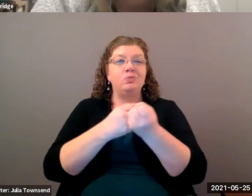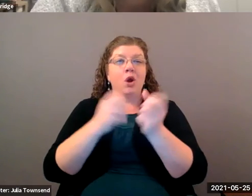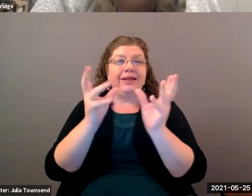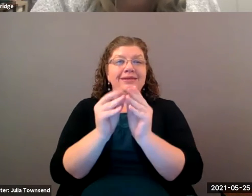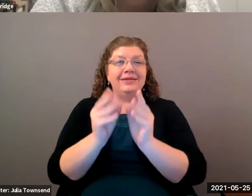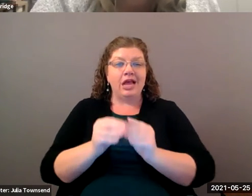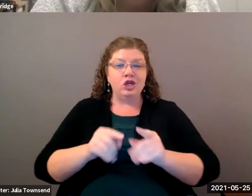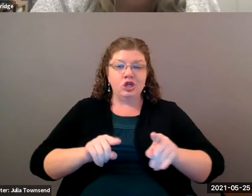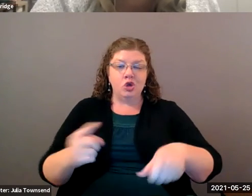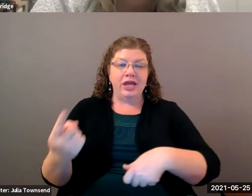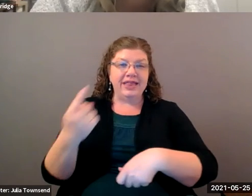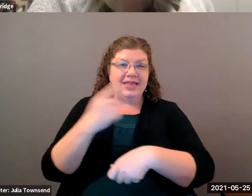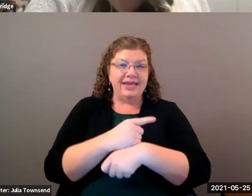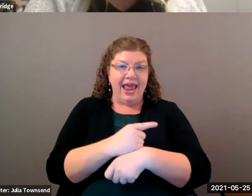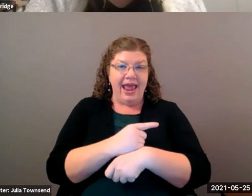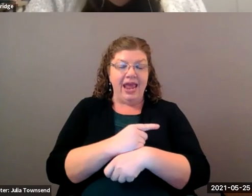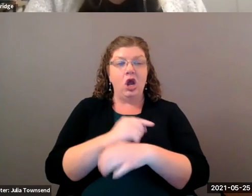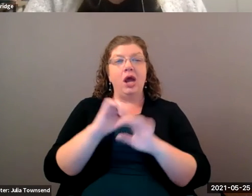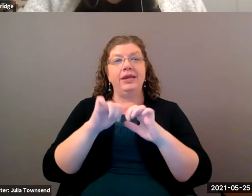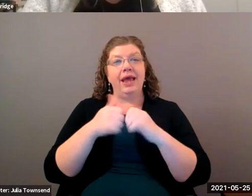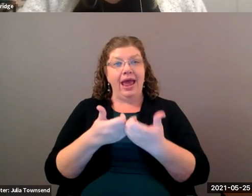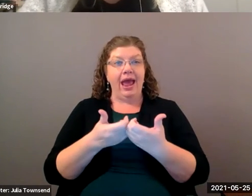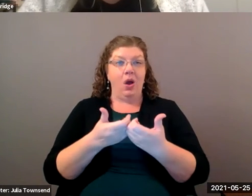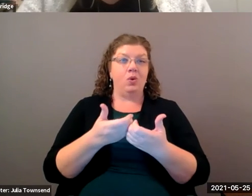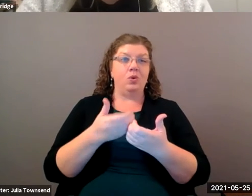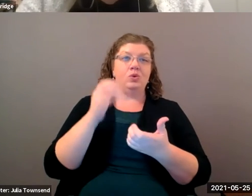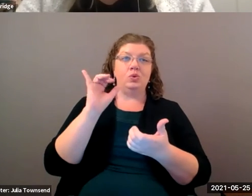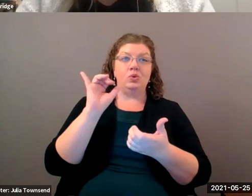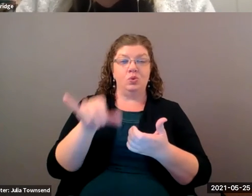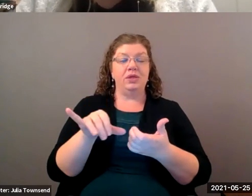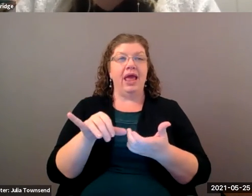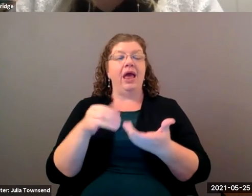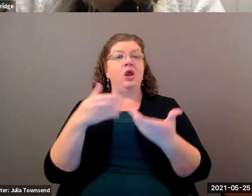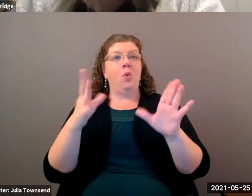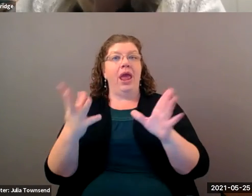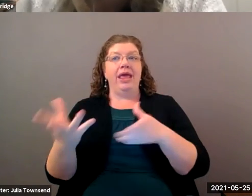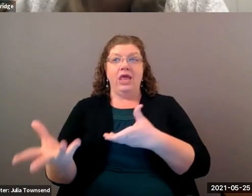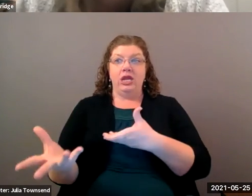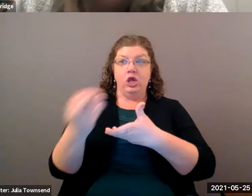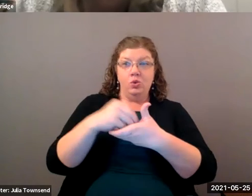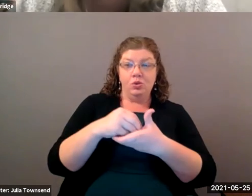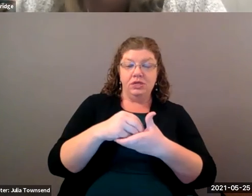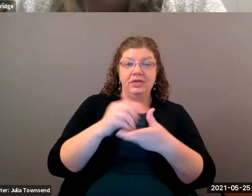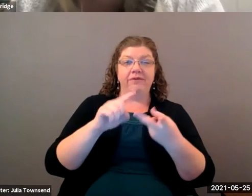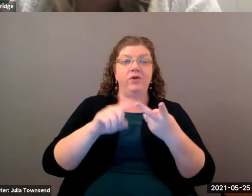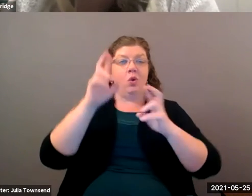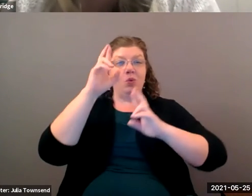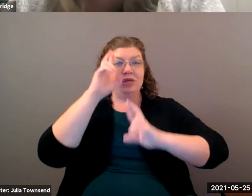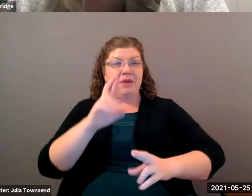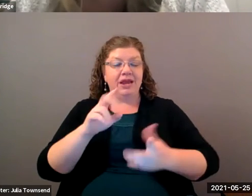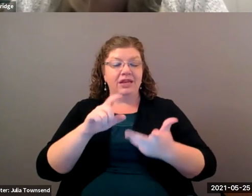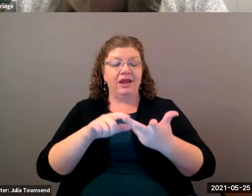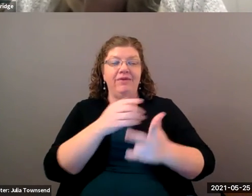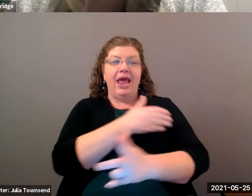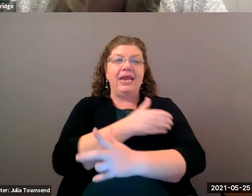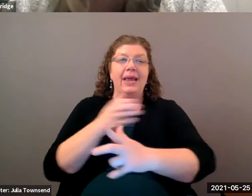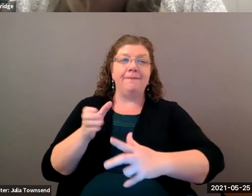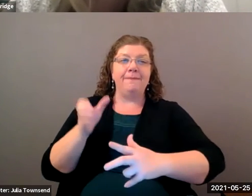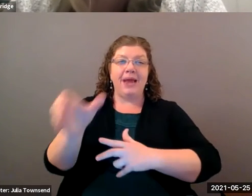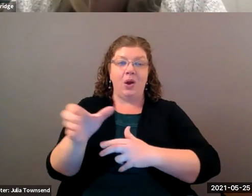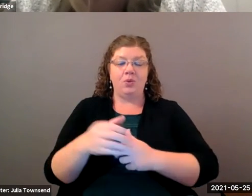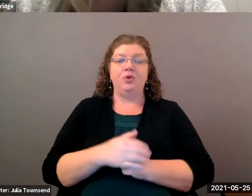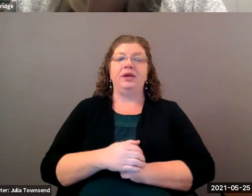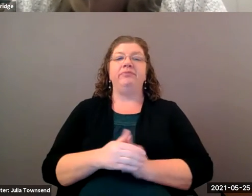Mapp. Y vamos a tener varias sesiones sobre cómo vamos a poder hacer ese trabajo de maneras inclusivas, respetuosas